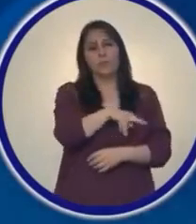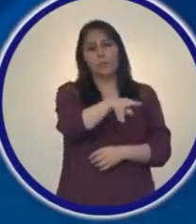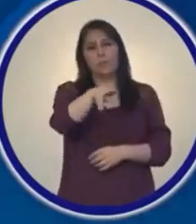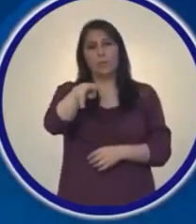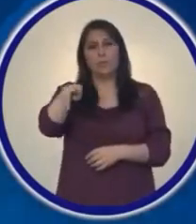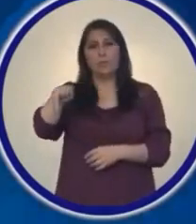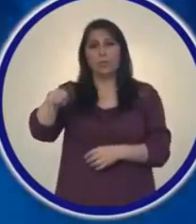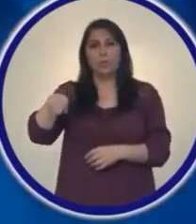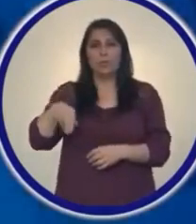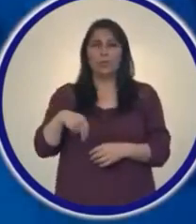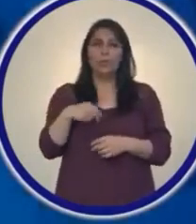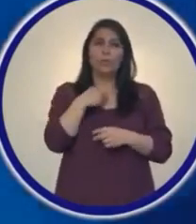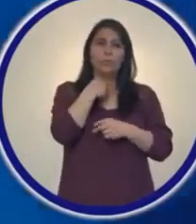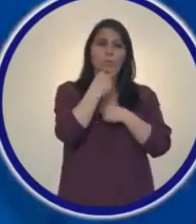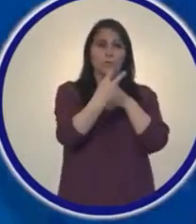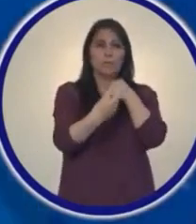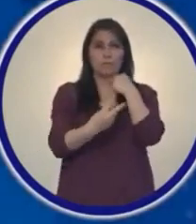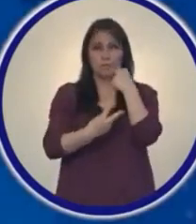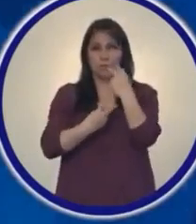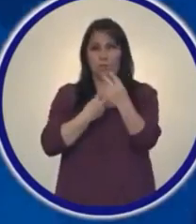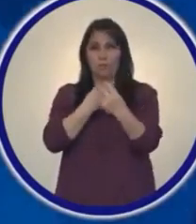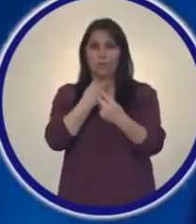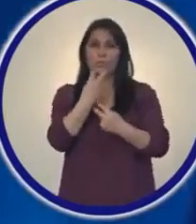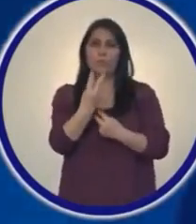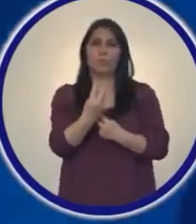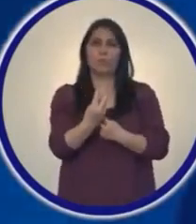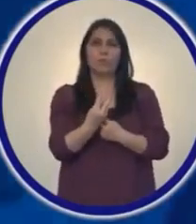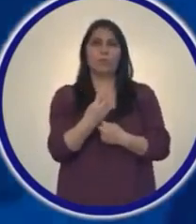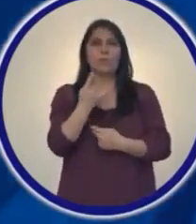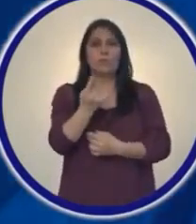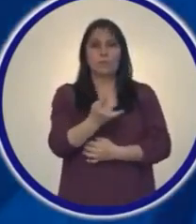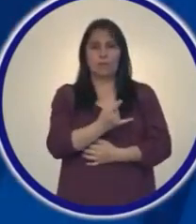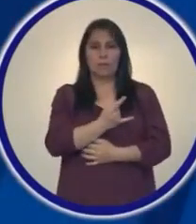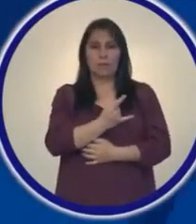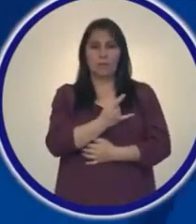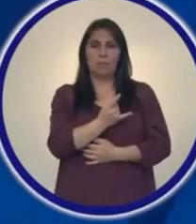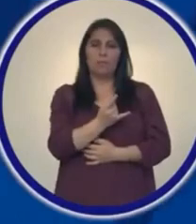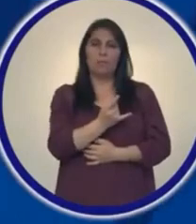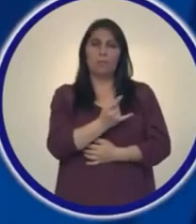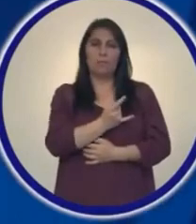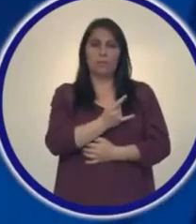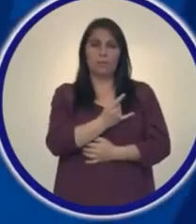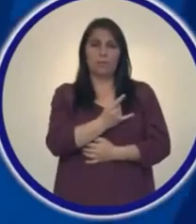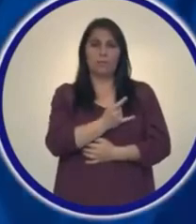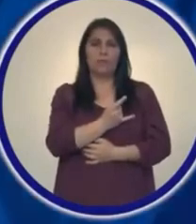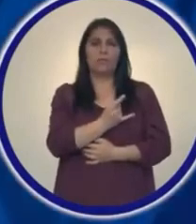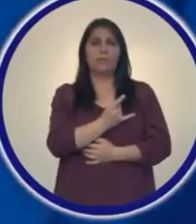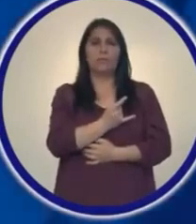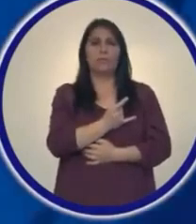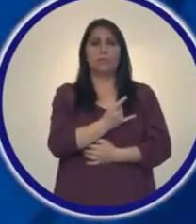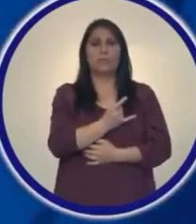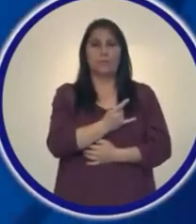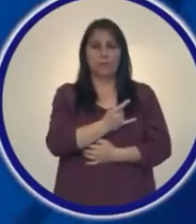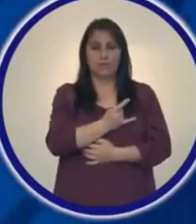sociedad somos las voces de la